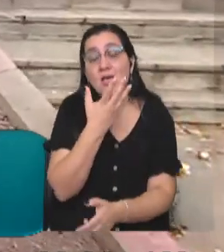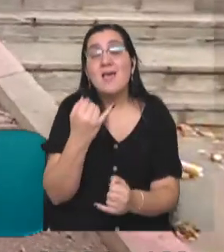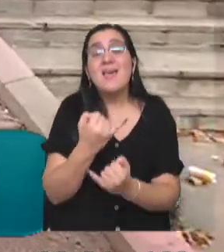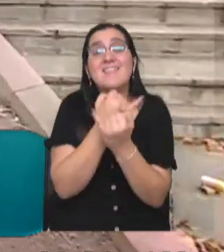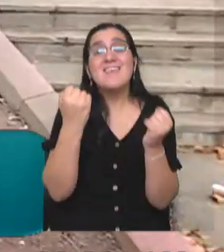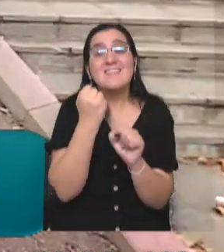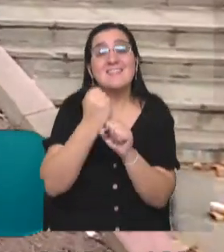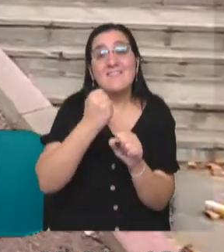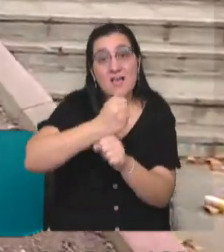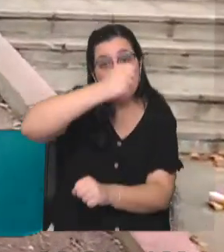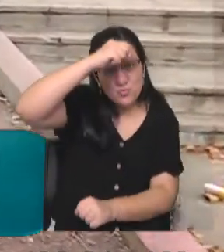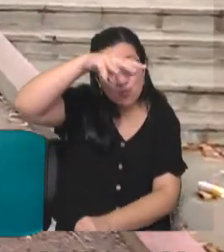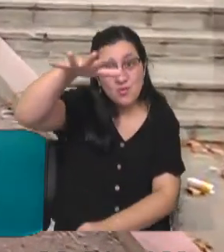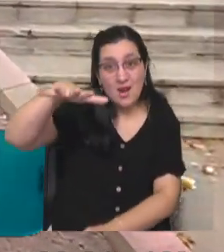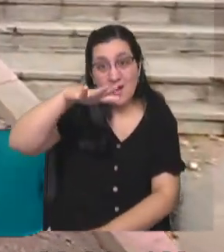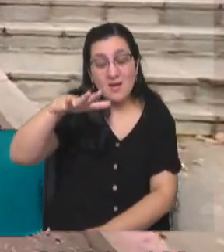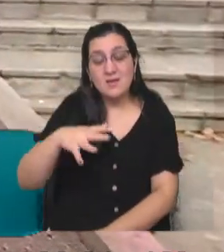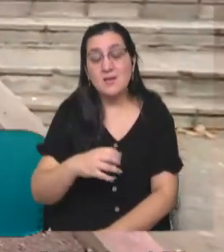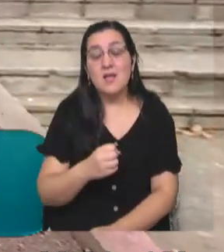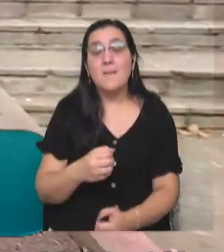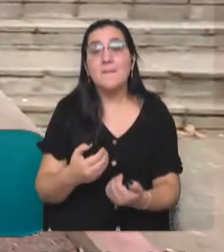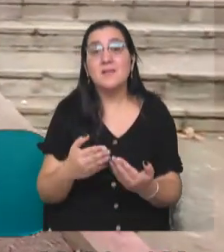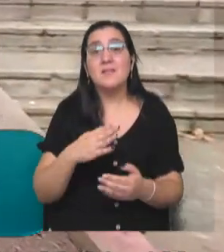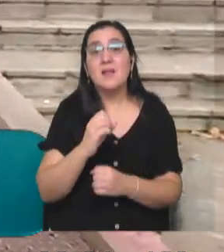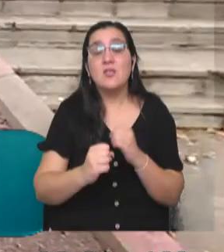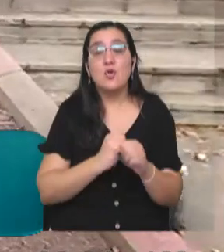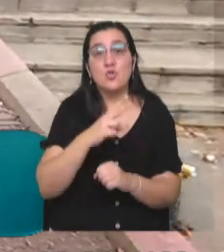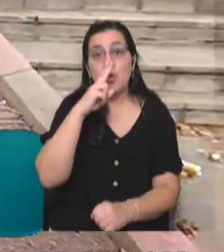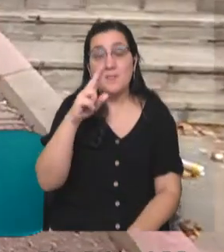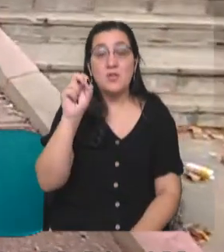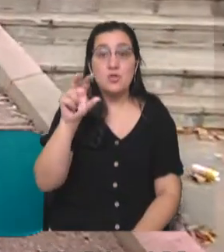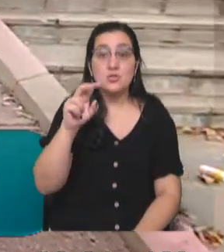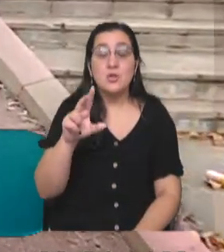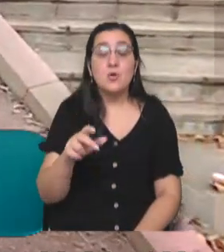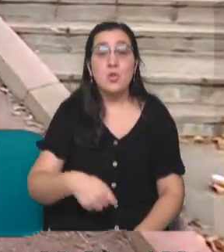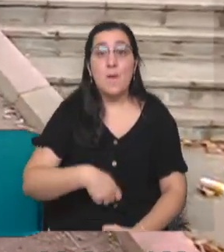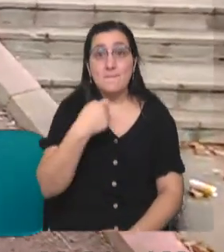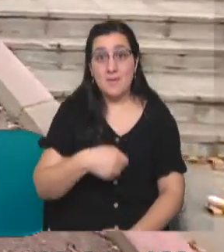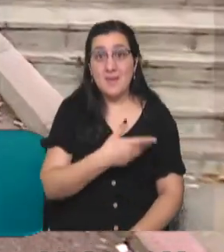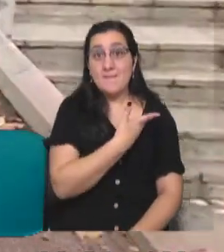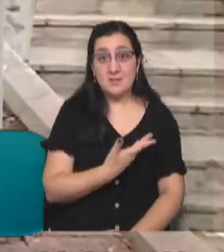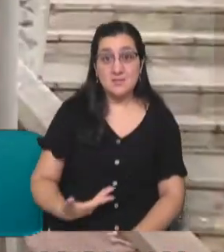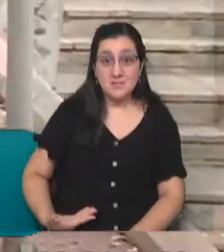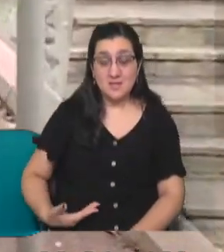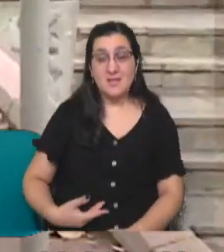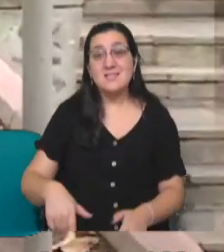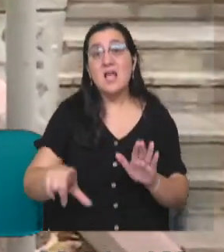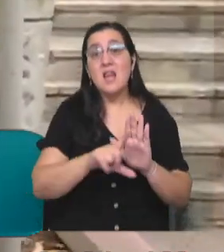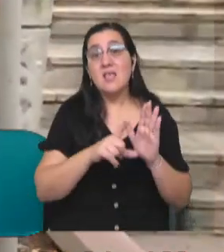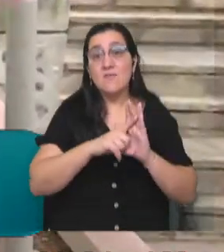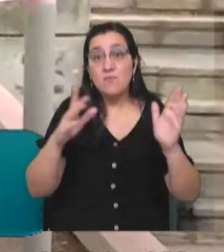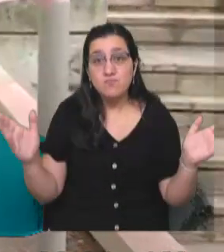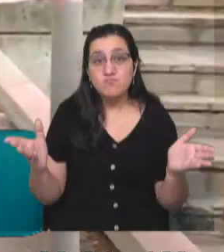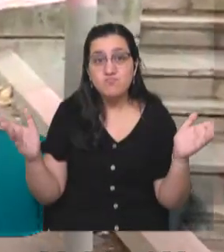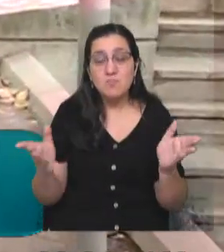Trabajador Rural. A ver, consagrado en el 2012, justamente cuando el Pepe Mujica era presidente del país. Esta ley que fue promulgada